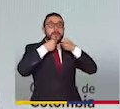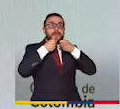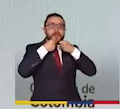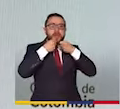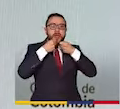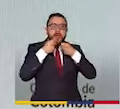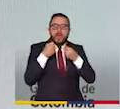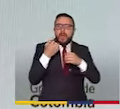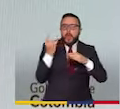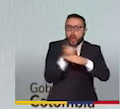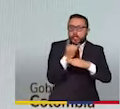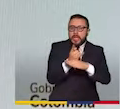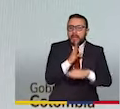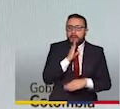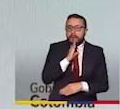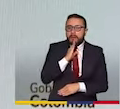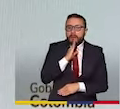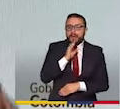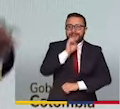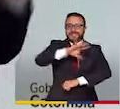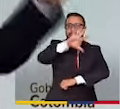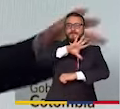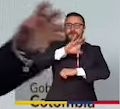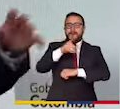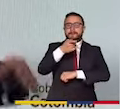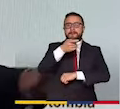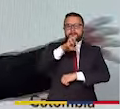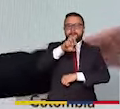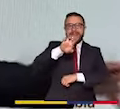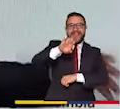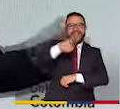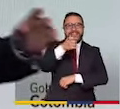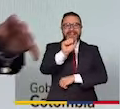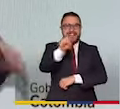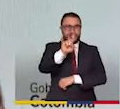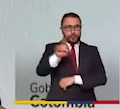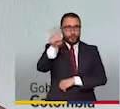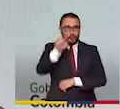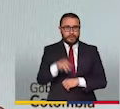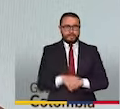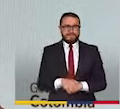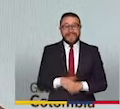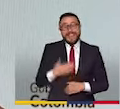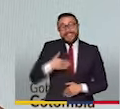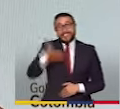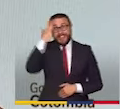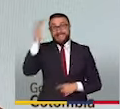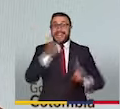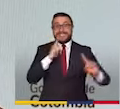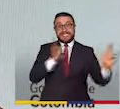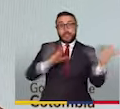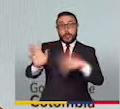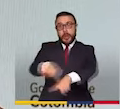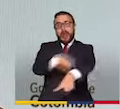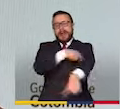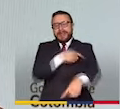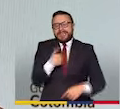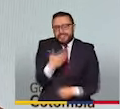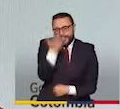Pegasus usado por el poder. Y esto en todas partes, me estoy extendiendo, lo sé, pero hay que hablarlo.